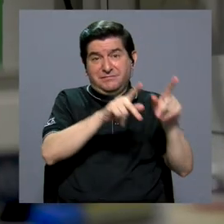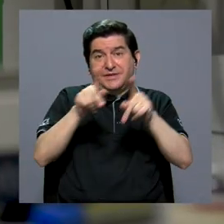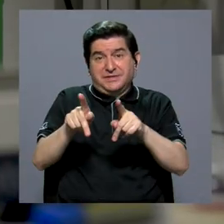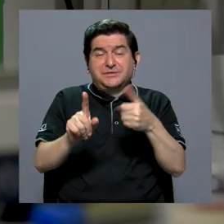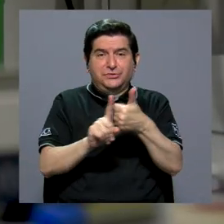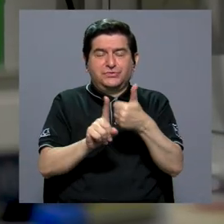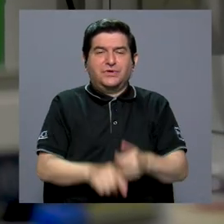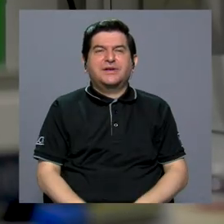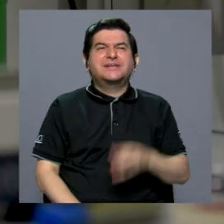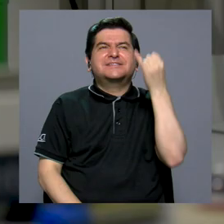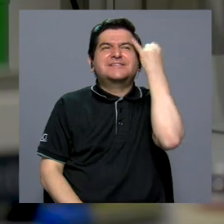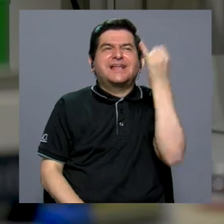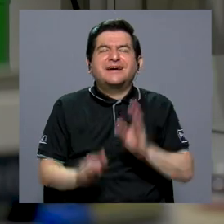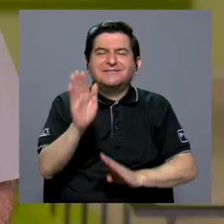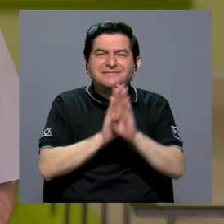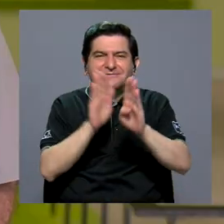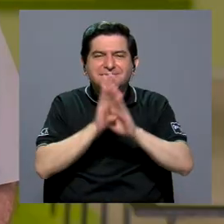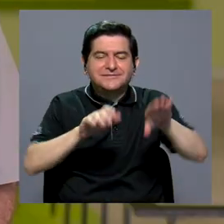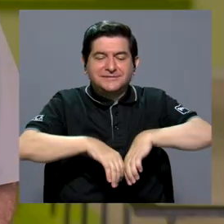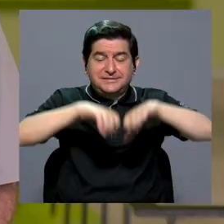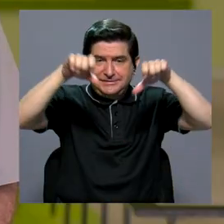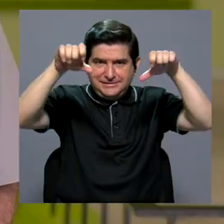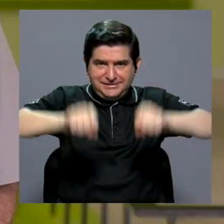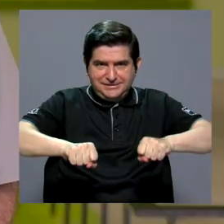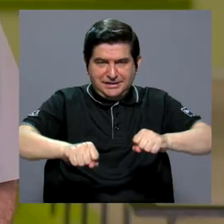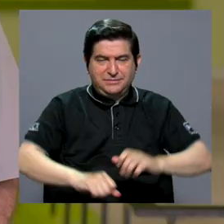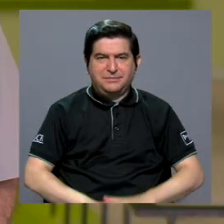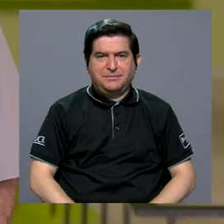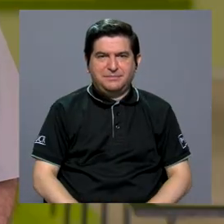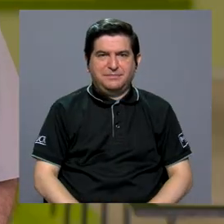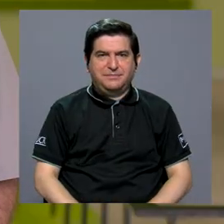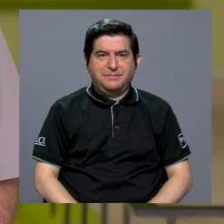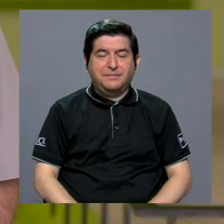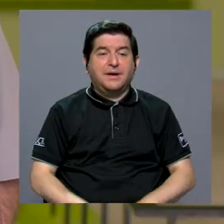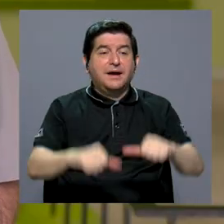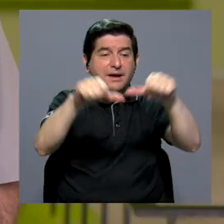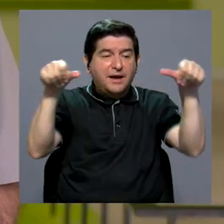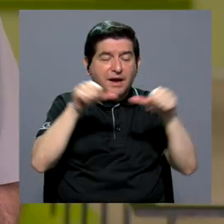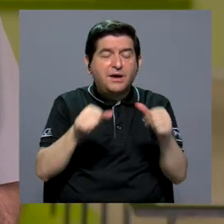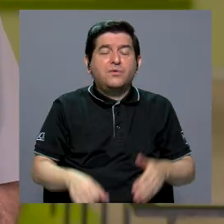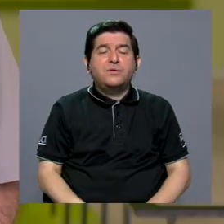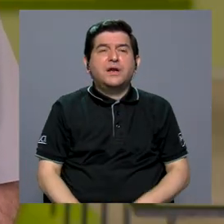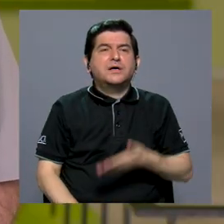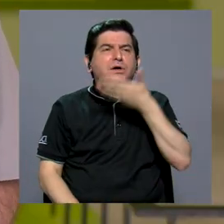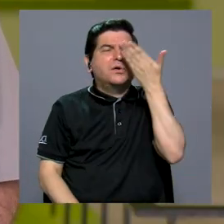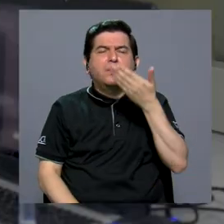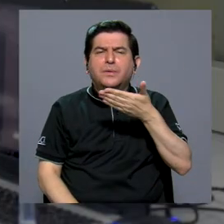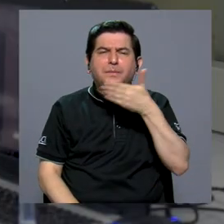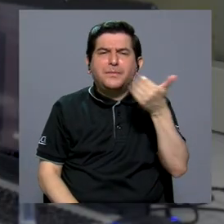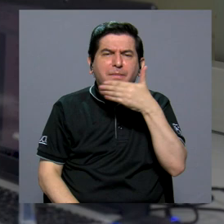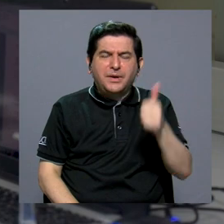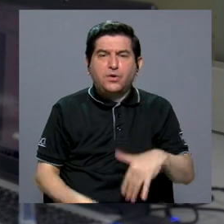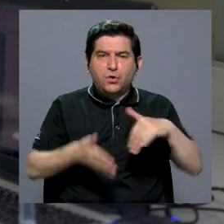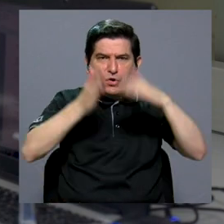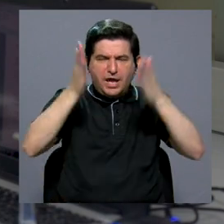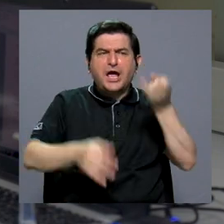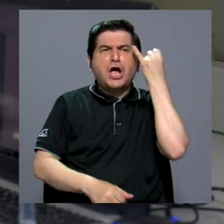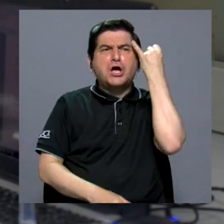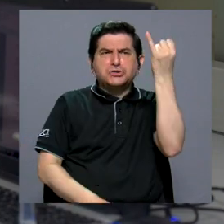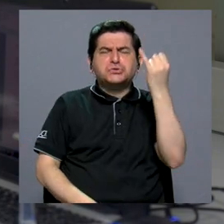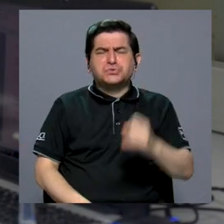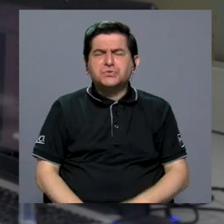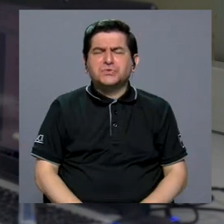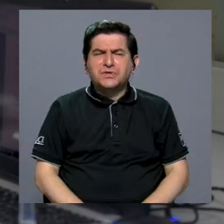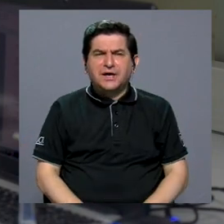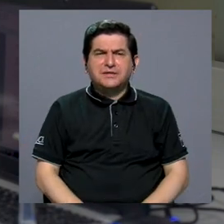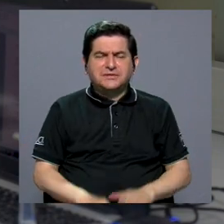personas. Entonces la idea era desarrollar un sistema para que las aulas huelan mejor. Los estudiantes tomaron la